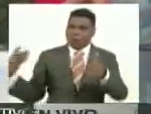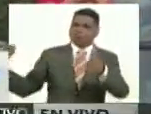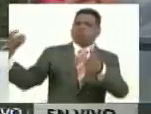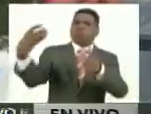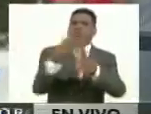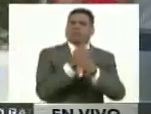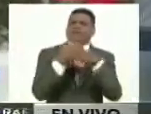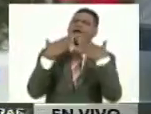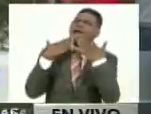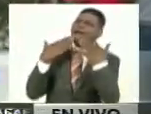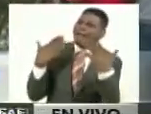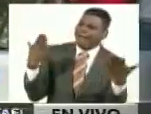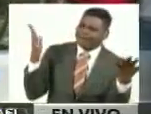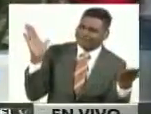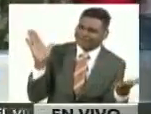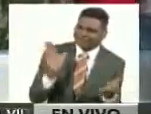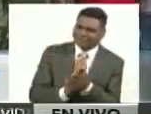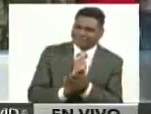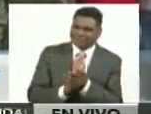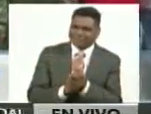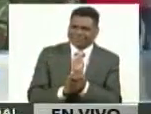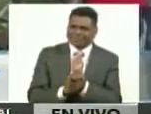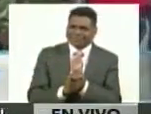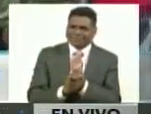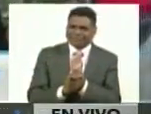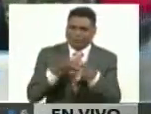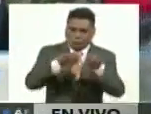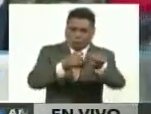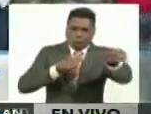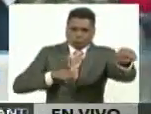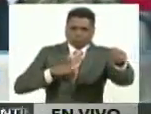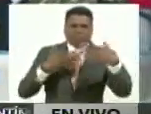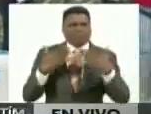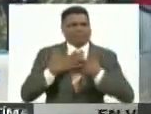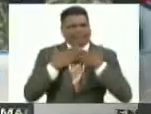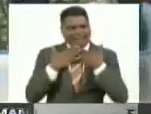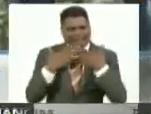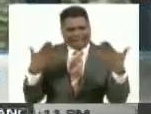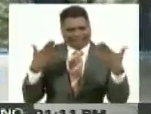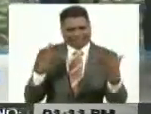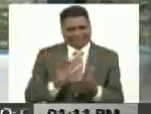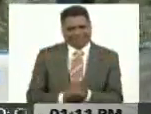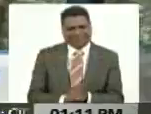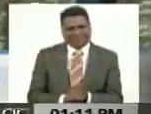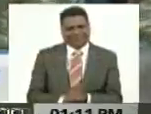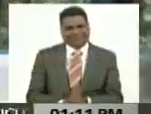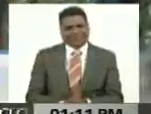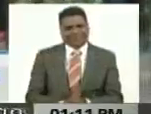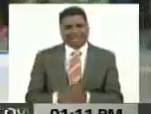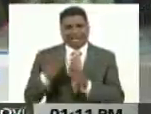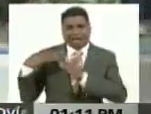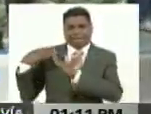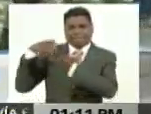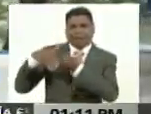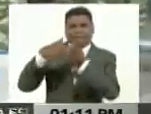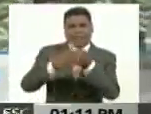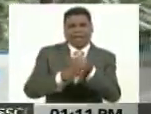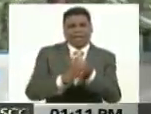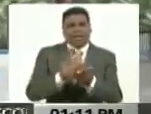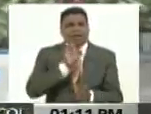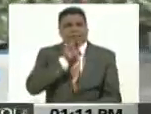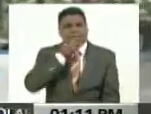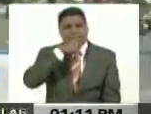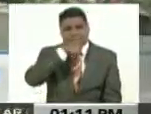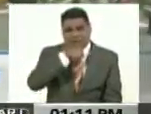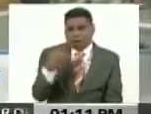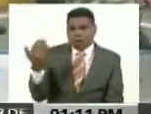Colón, a descubrirnos, a enseñarnos el viejo, las bondades del viejo mundo. Mentira.